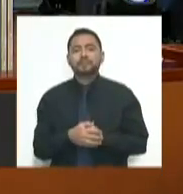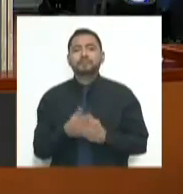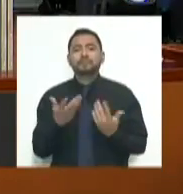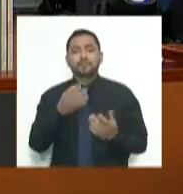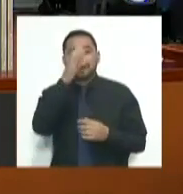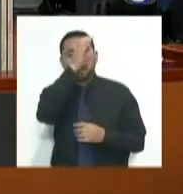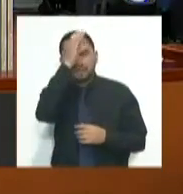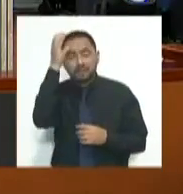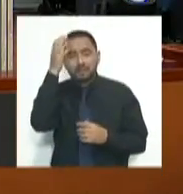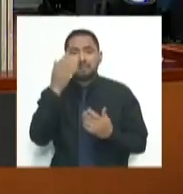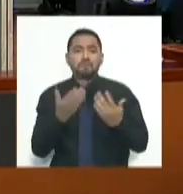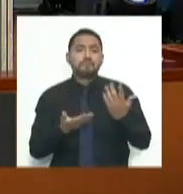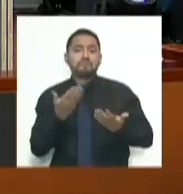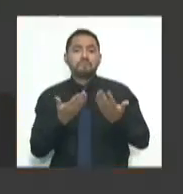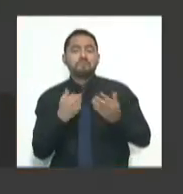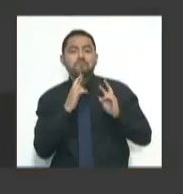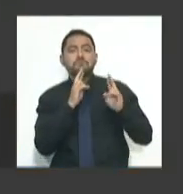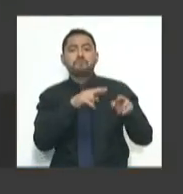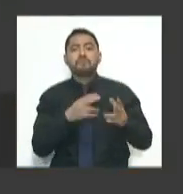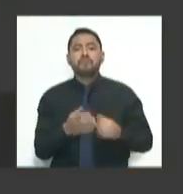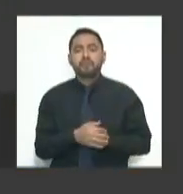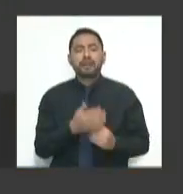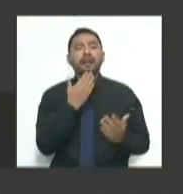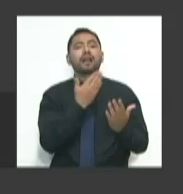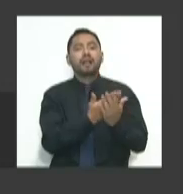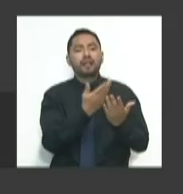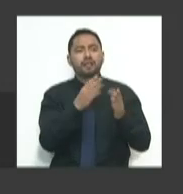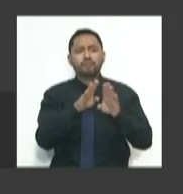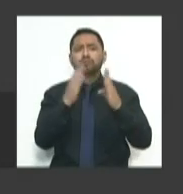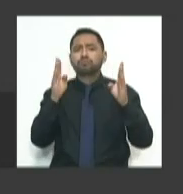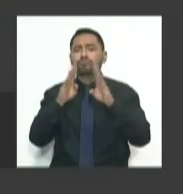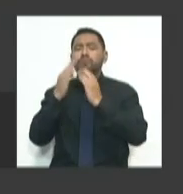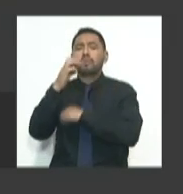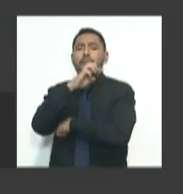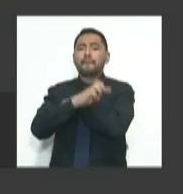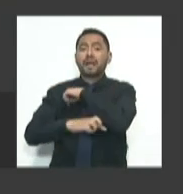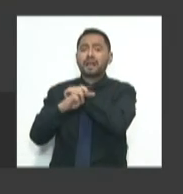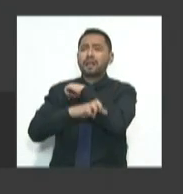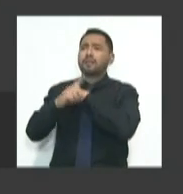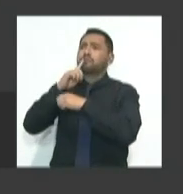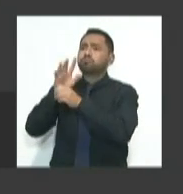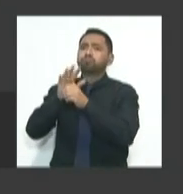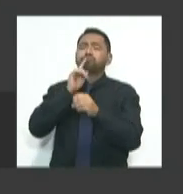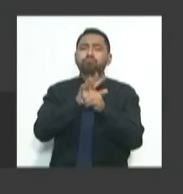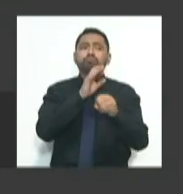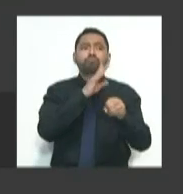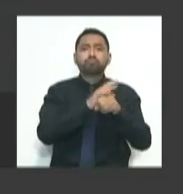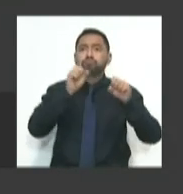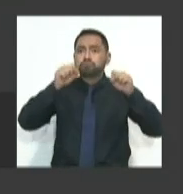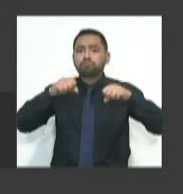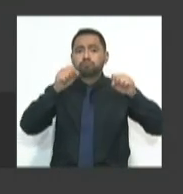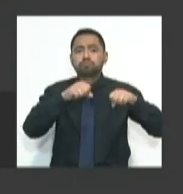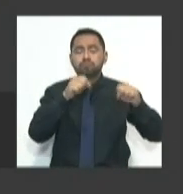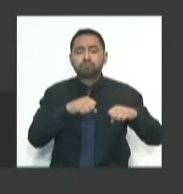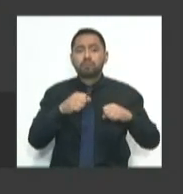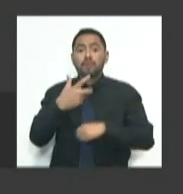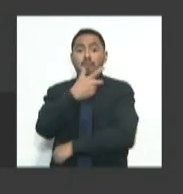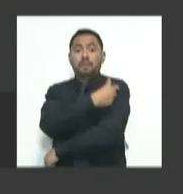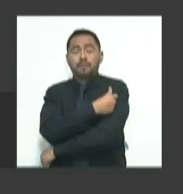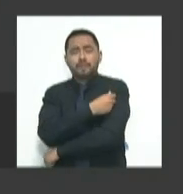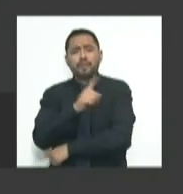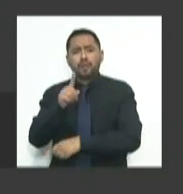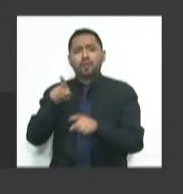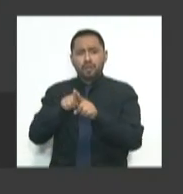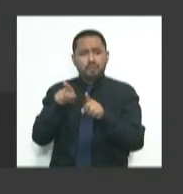porque estamos completos centrales de cobre excepcionalmente beneficiosos para nuestro país que con fujimori pasó un poco de